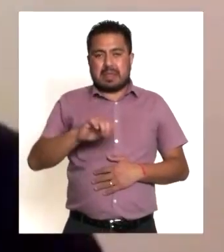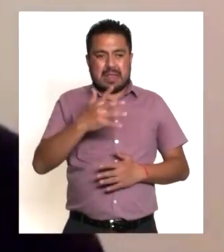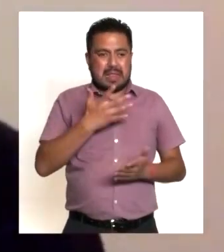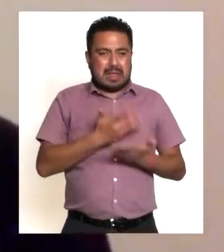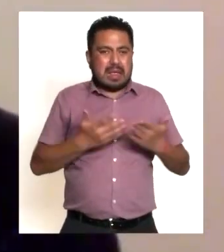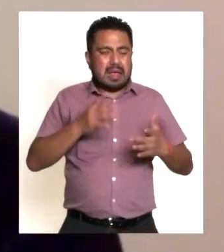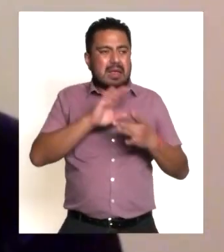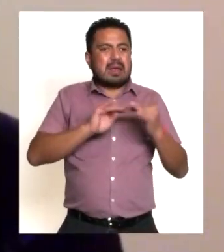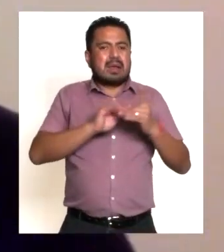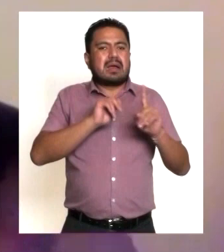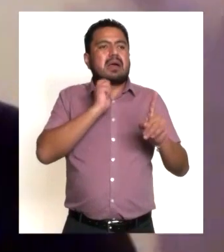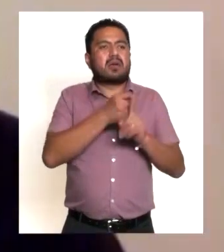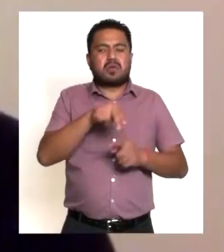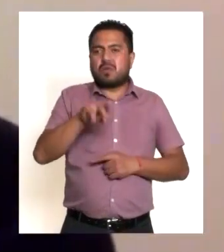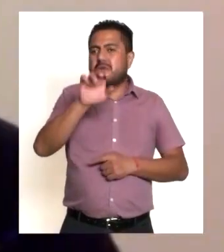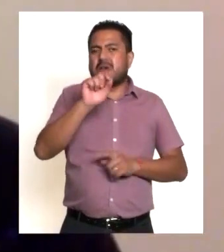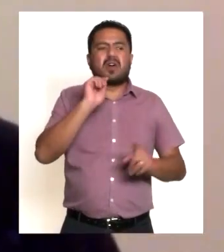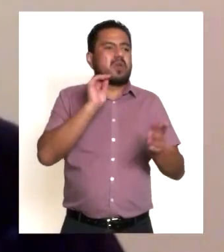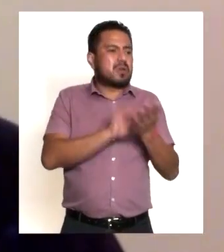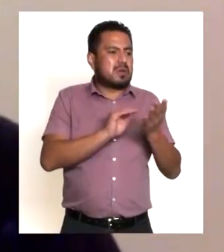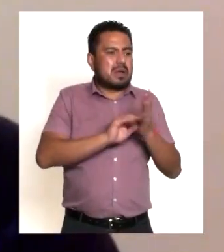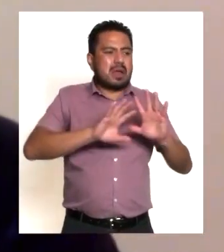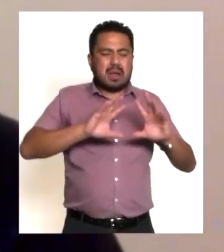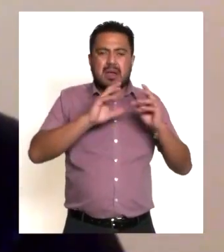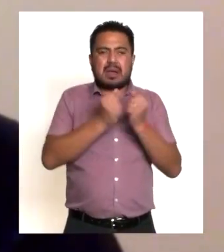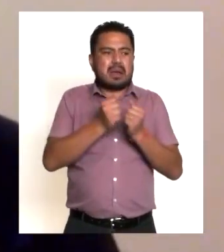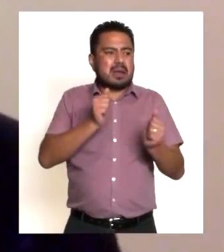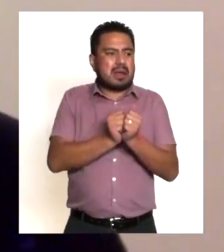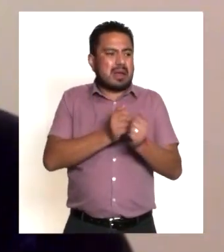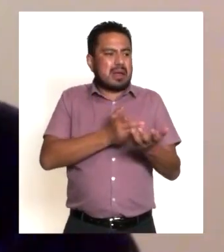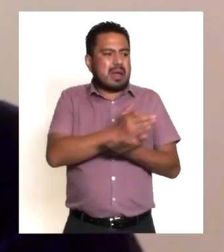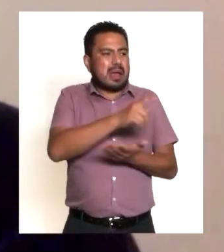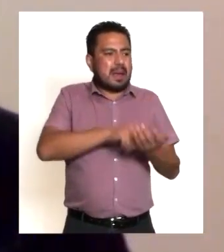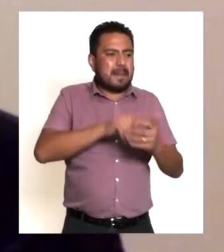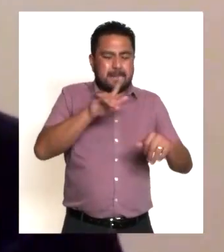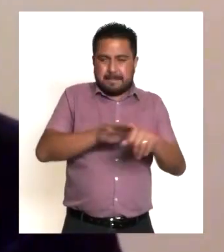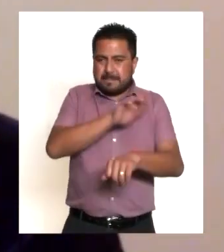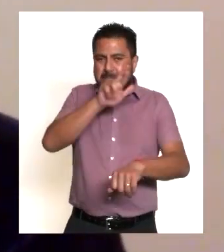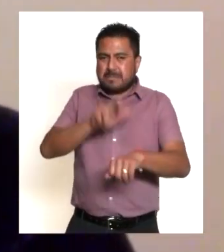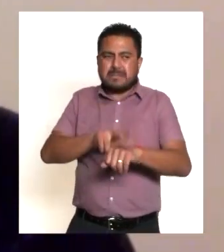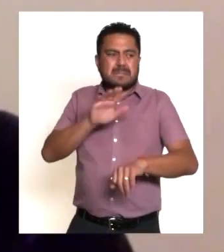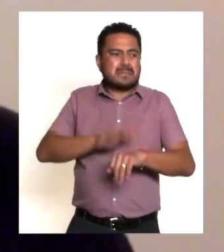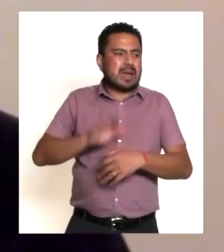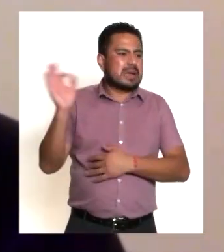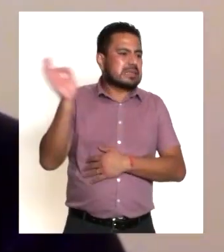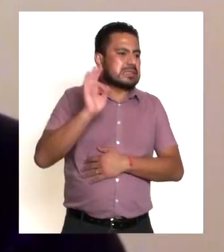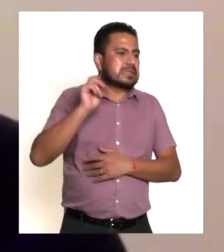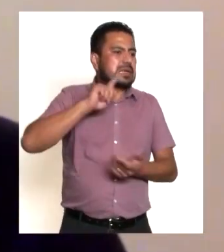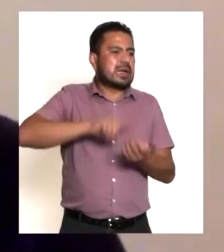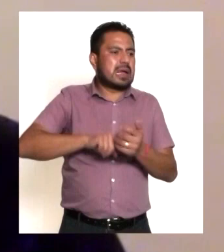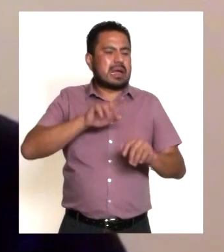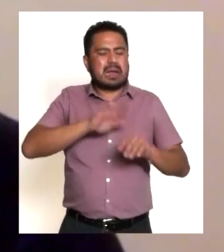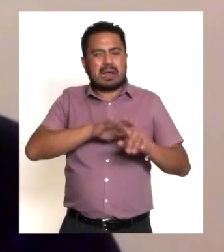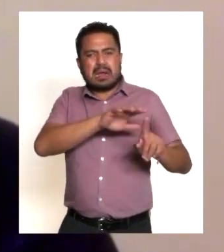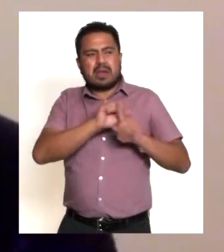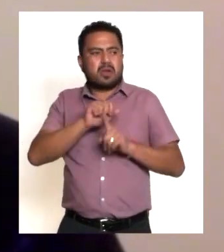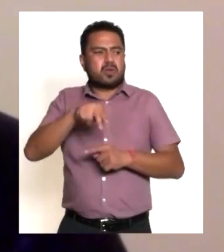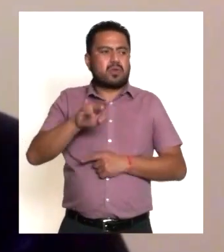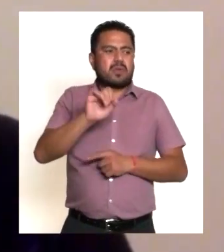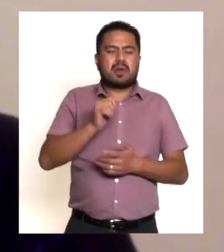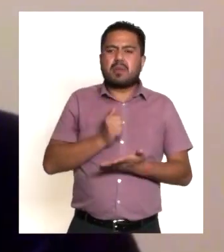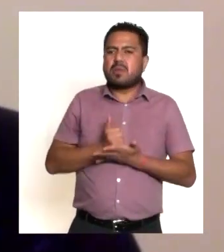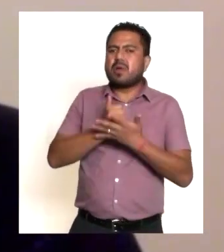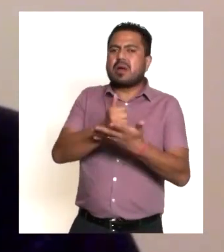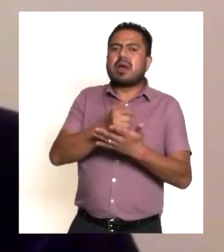si tú ves tu tesis a la nube, pues ahí va a estar, ¿no? Entonces, aunque tengas una tragedia mayor, lo más probable es que tengas un respaldo en la nube que